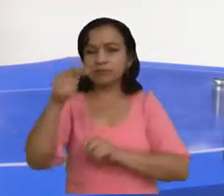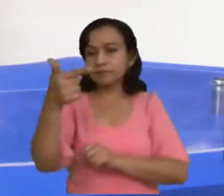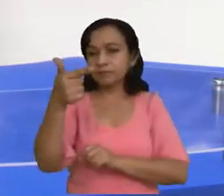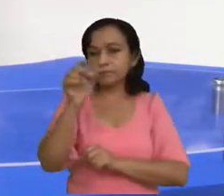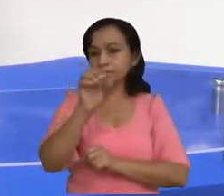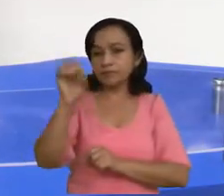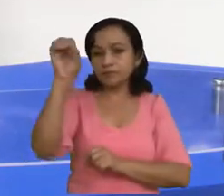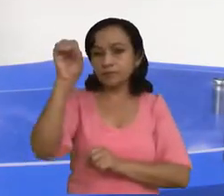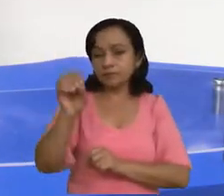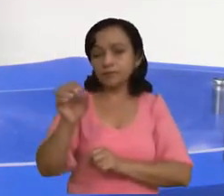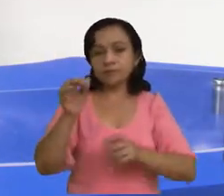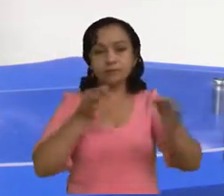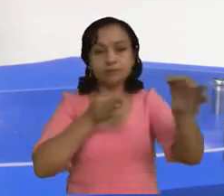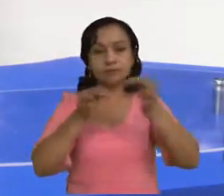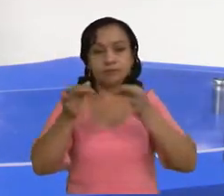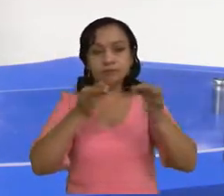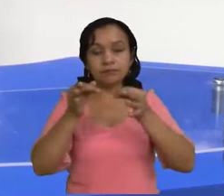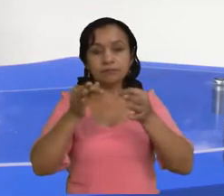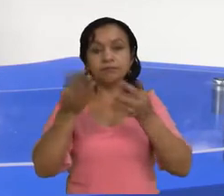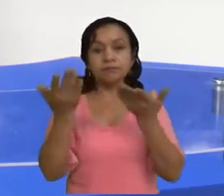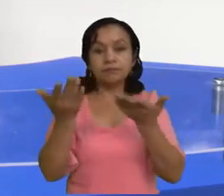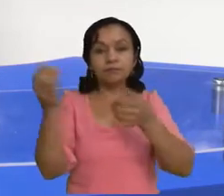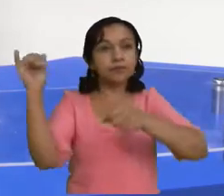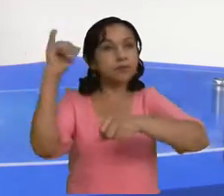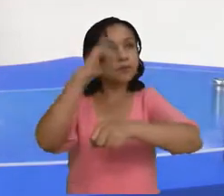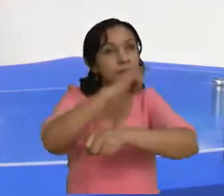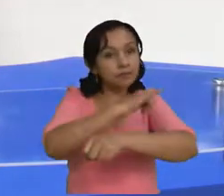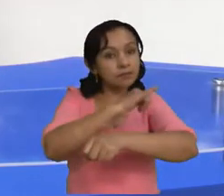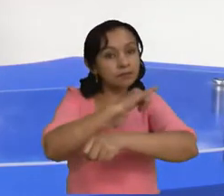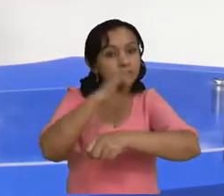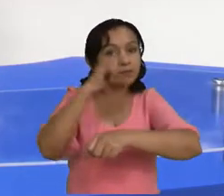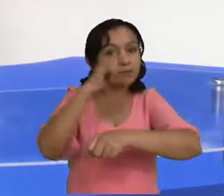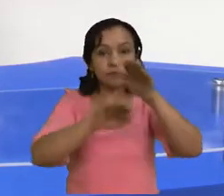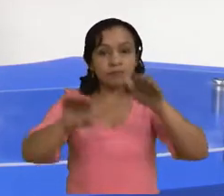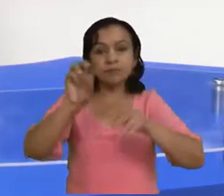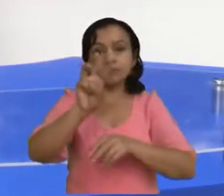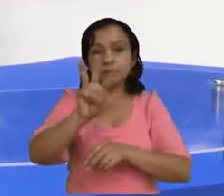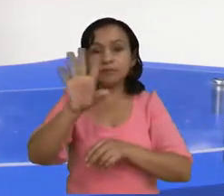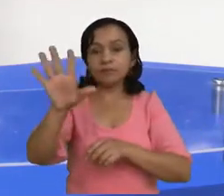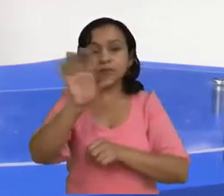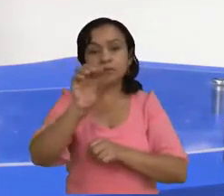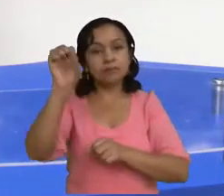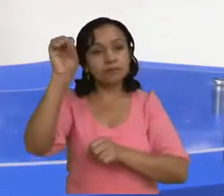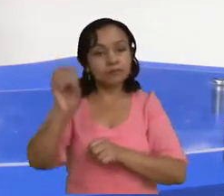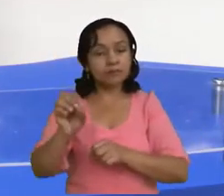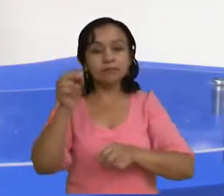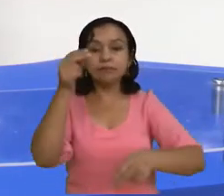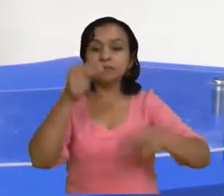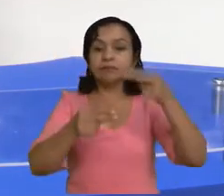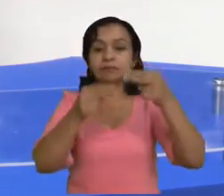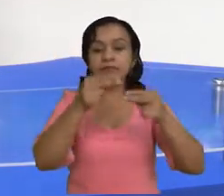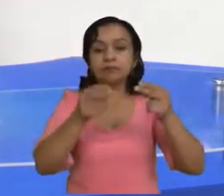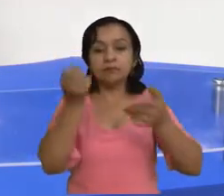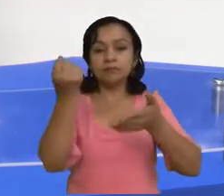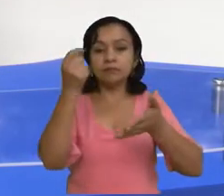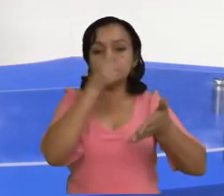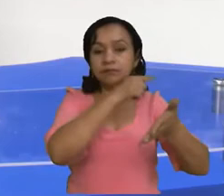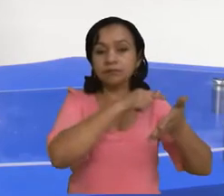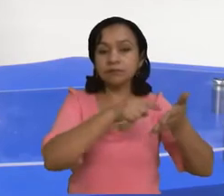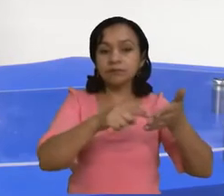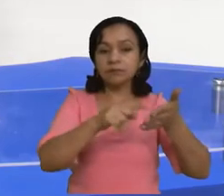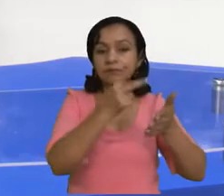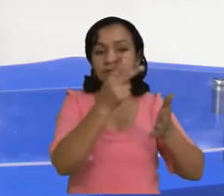7%. Asimismo, se espera que la frecuencia de vuelos aumente en un 35%. Datos en comparación a la semana mayor del